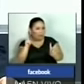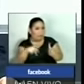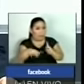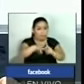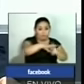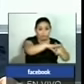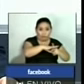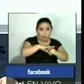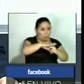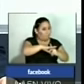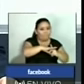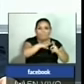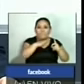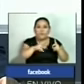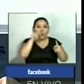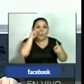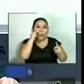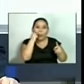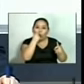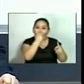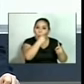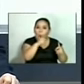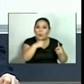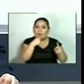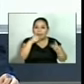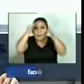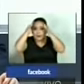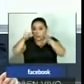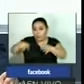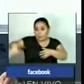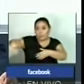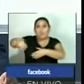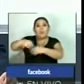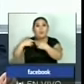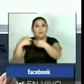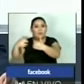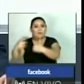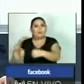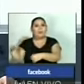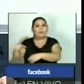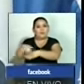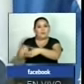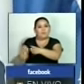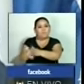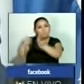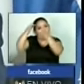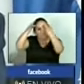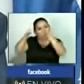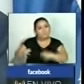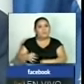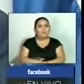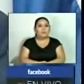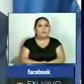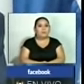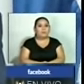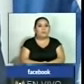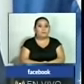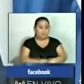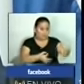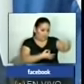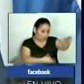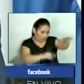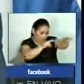embargo, la decisión final la tendrá el Pleno Legislativo en la sesión plenaria de esta semana. Bien, hay resolución